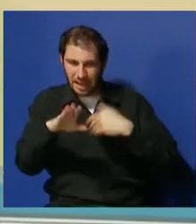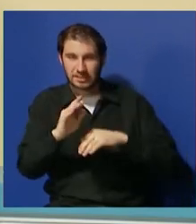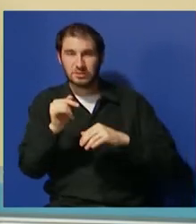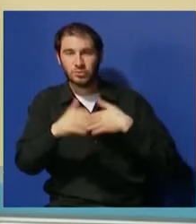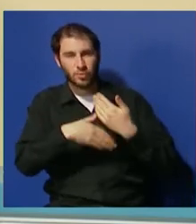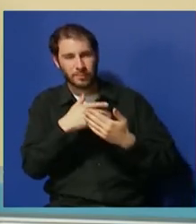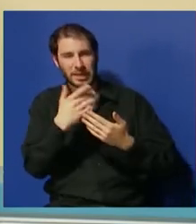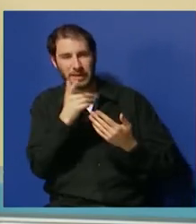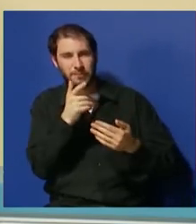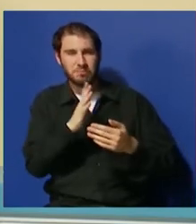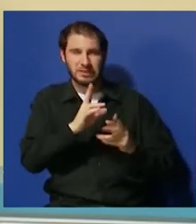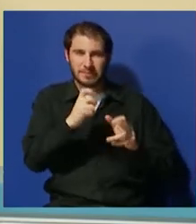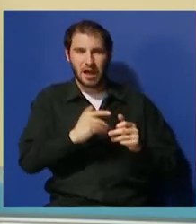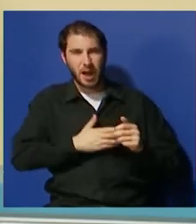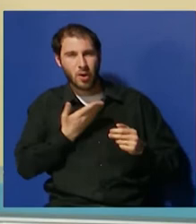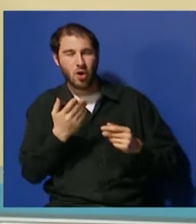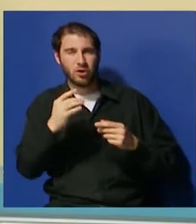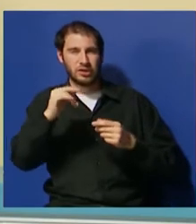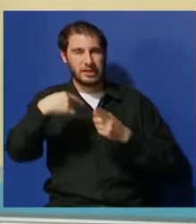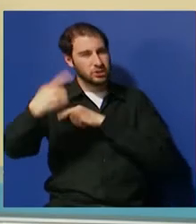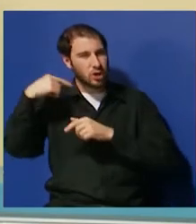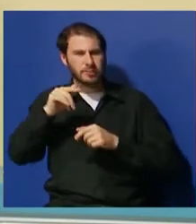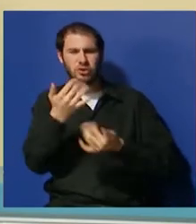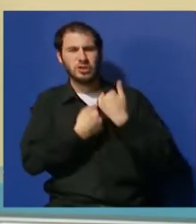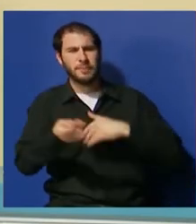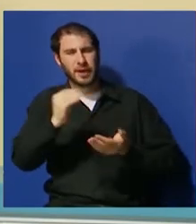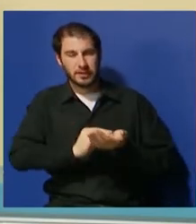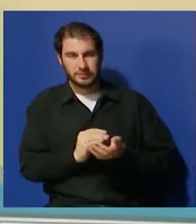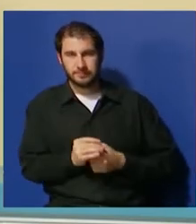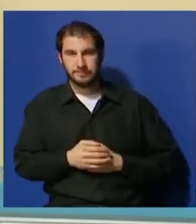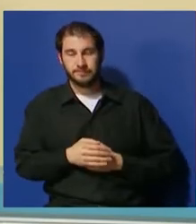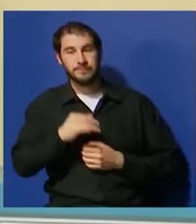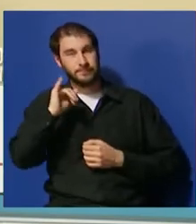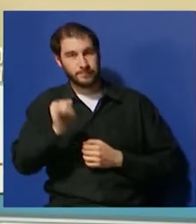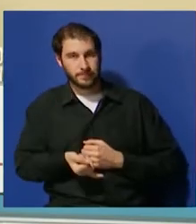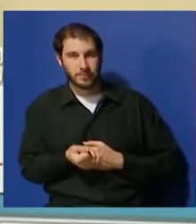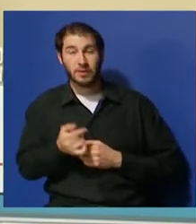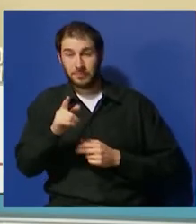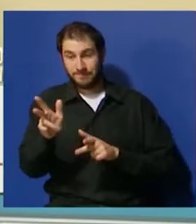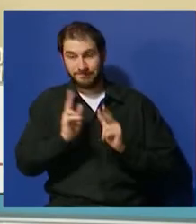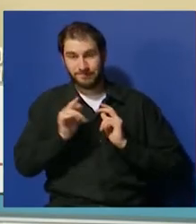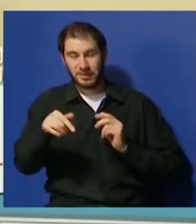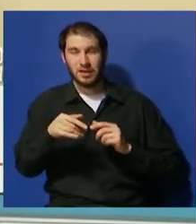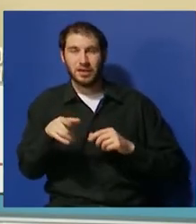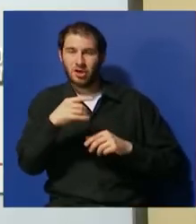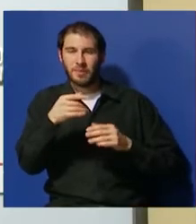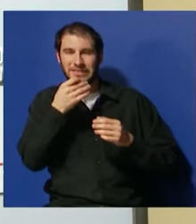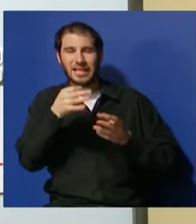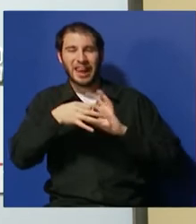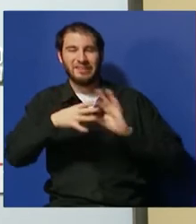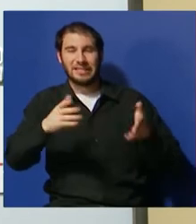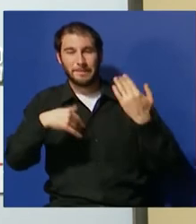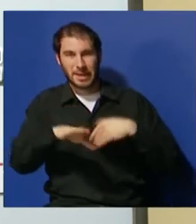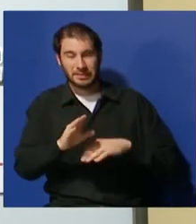jugaron un poco también con el amor, con anécdotas, contanos un poco de eso. Exactamente, ahí, bueno, como vos decías, se soltaron un poquito más.